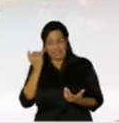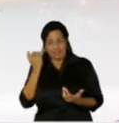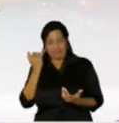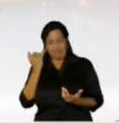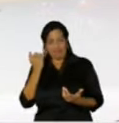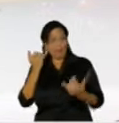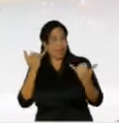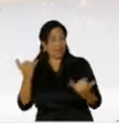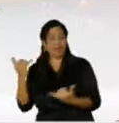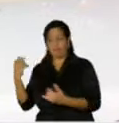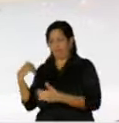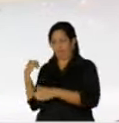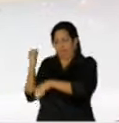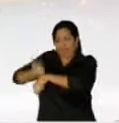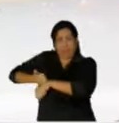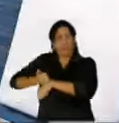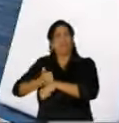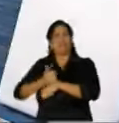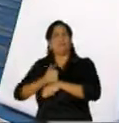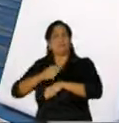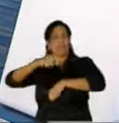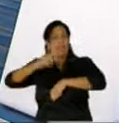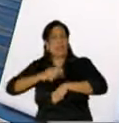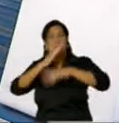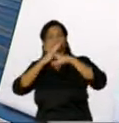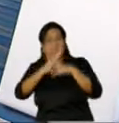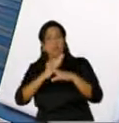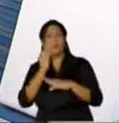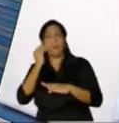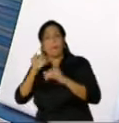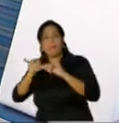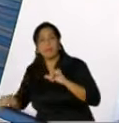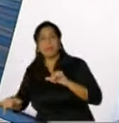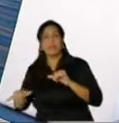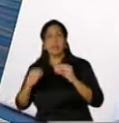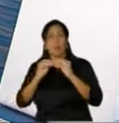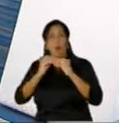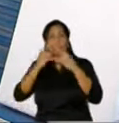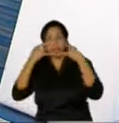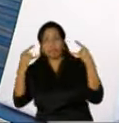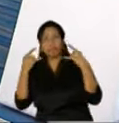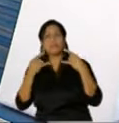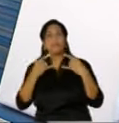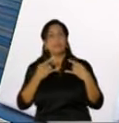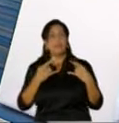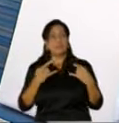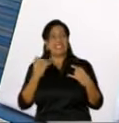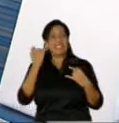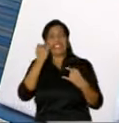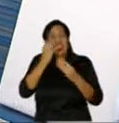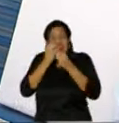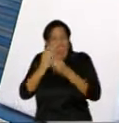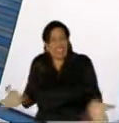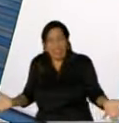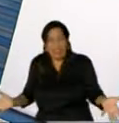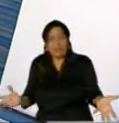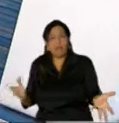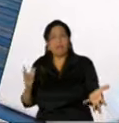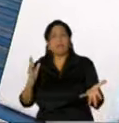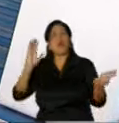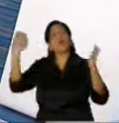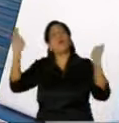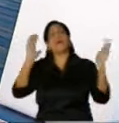actualmente han sido dispuestas? Y esto estableciendo una correlación entre lo que pasa en el mundo y el impacto en Puerto Rico. Así que